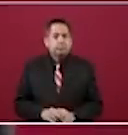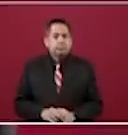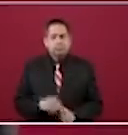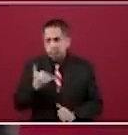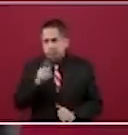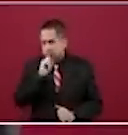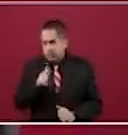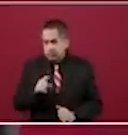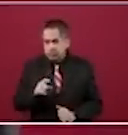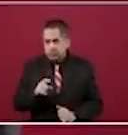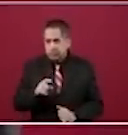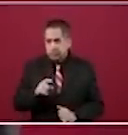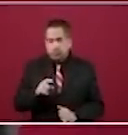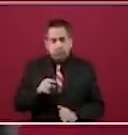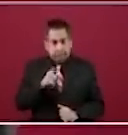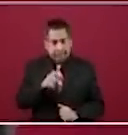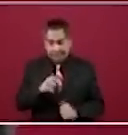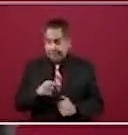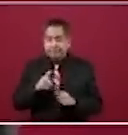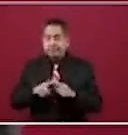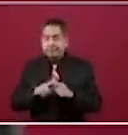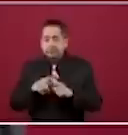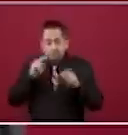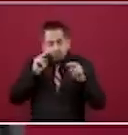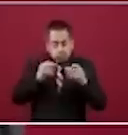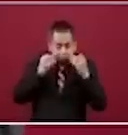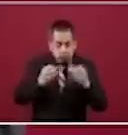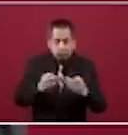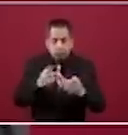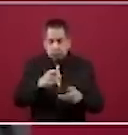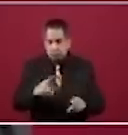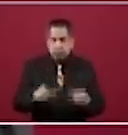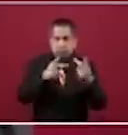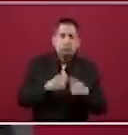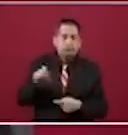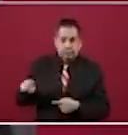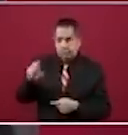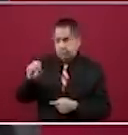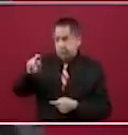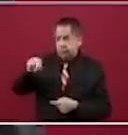Y nos va a acompañar en esa venta la ONU.